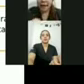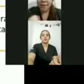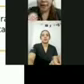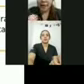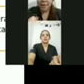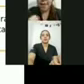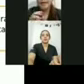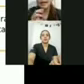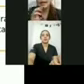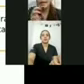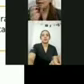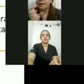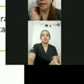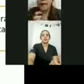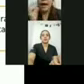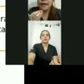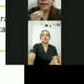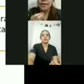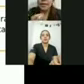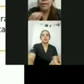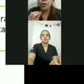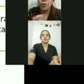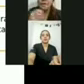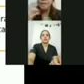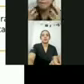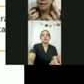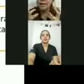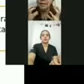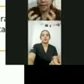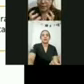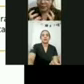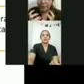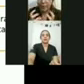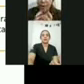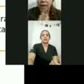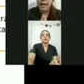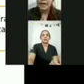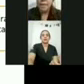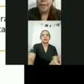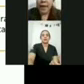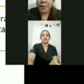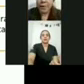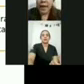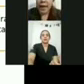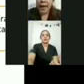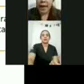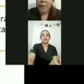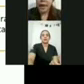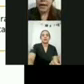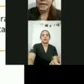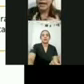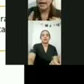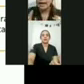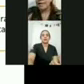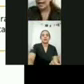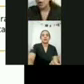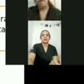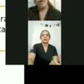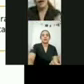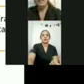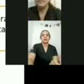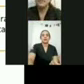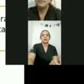izquierda y van a tener cadenas de escrituras más extensas. También en esta